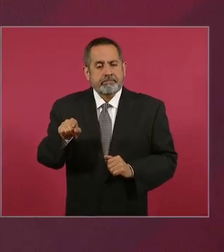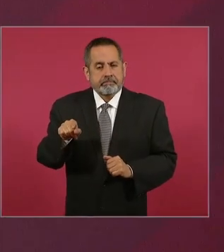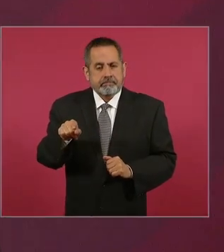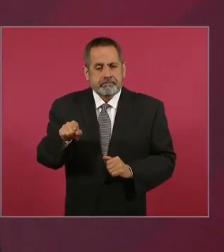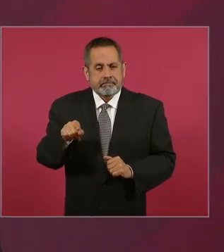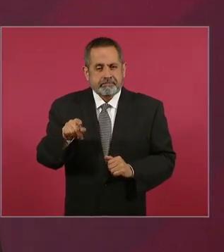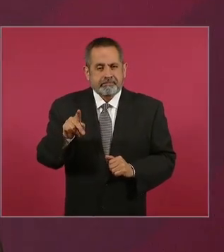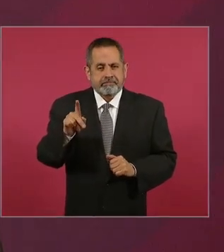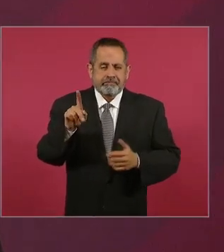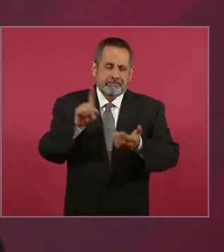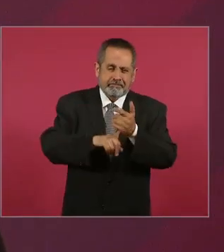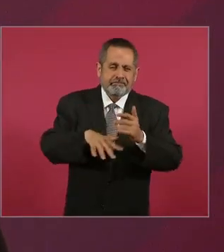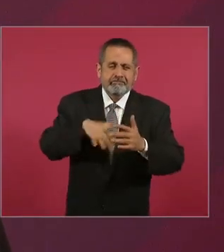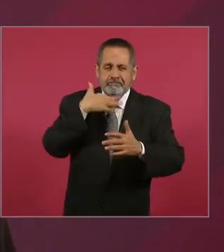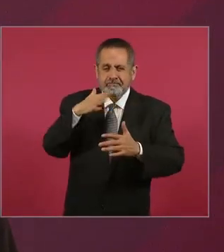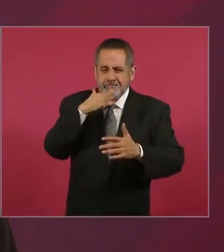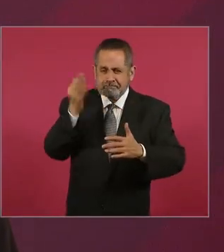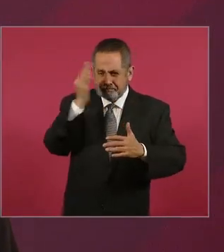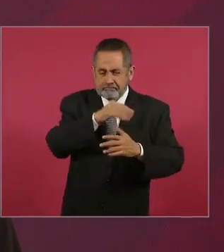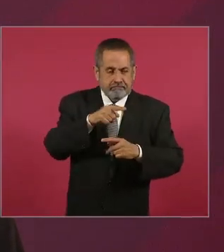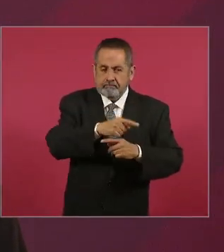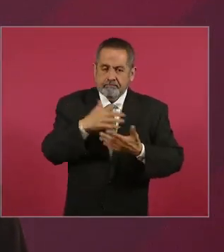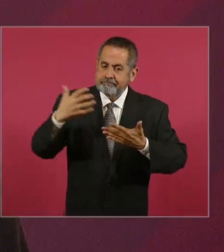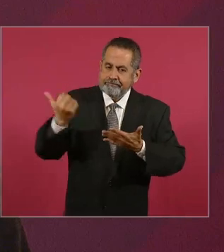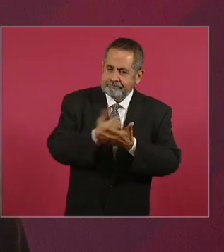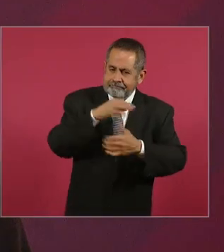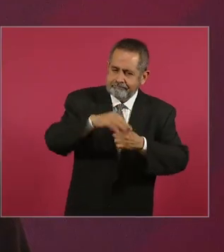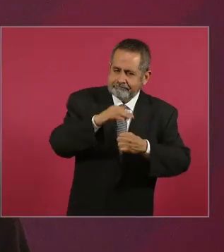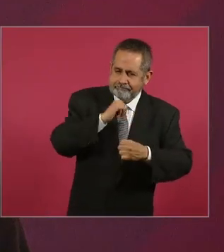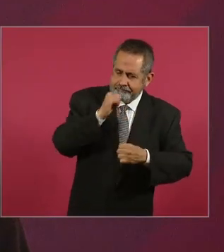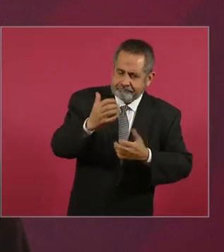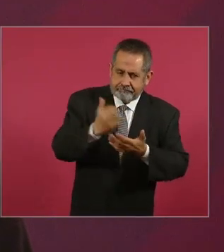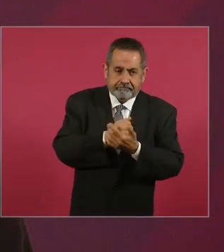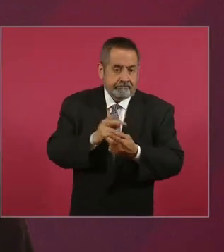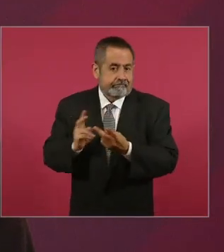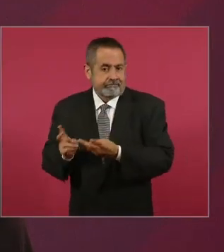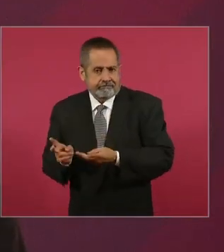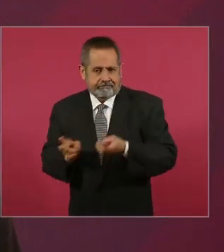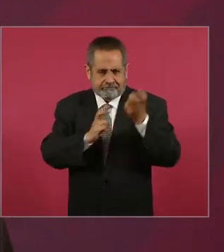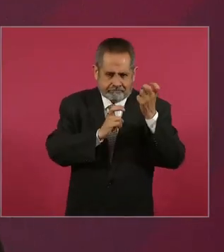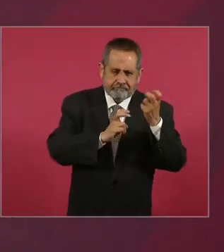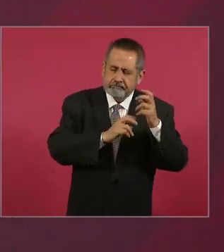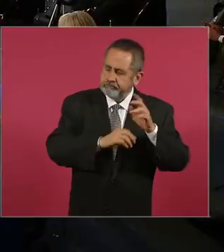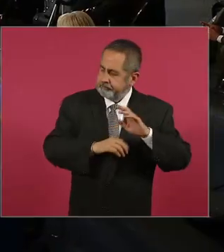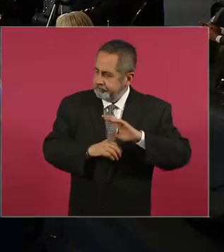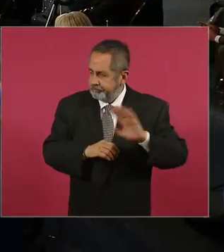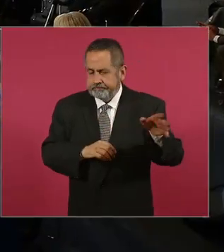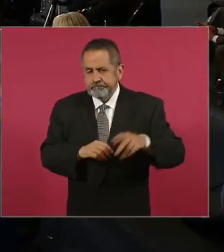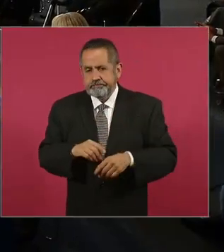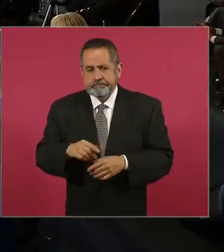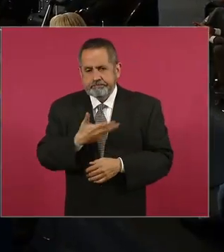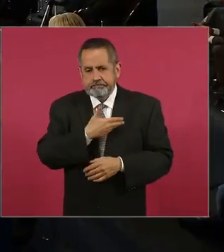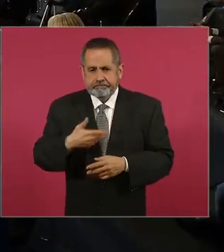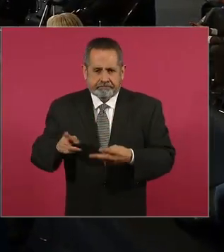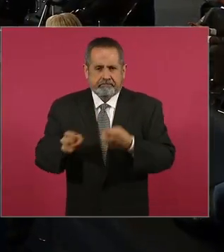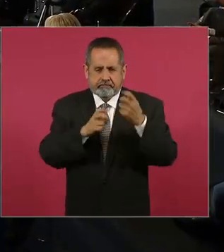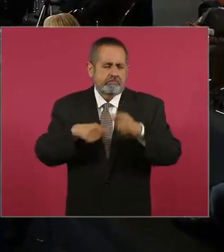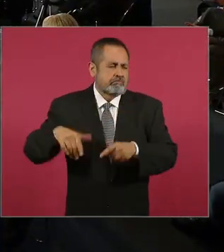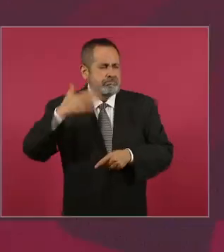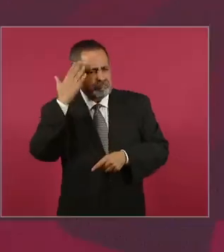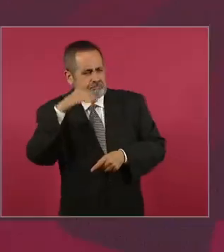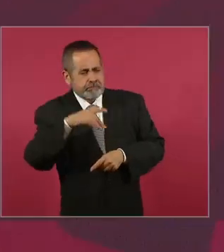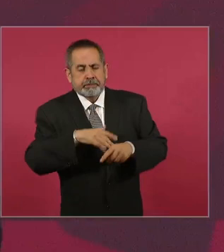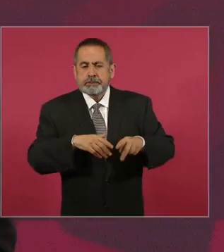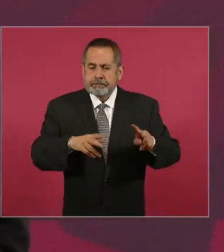hubo un gran fraude y él no ganó la presidencia. Así es. Se robaron la presidencia. Sí, eso se sabe.